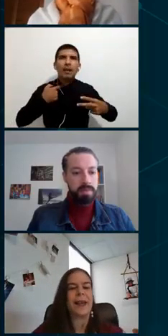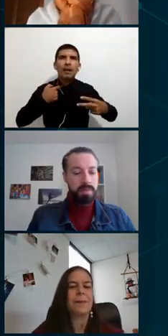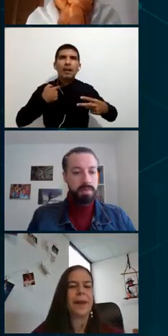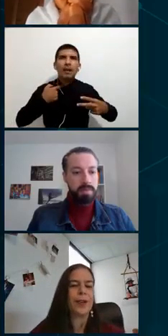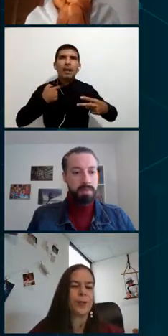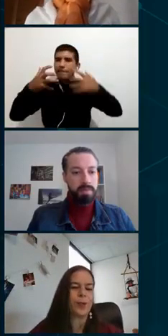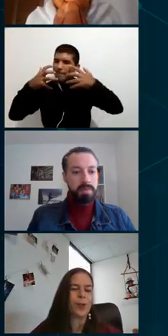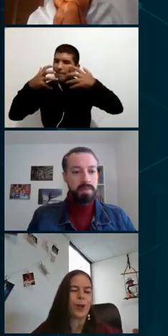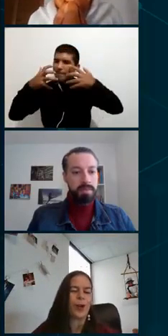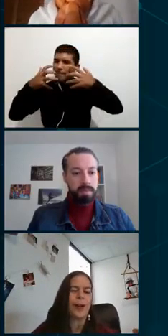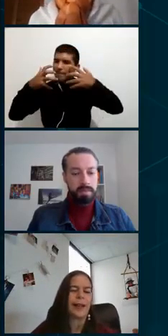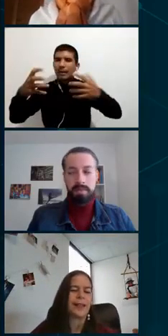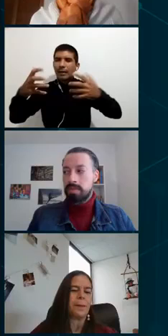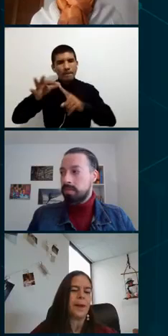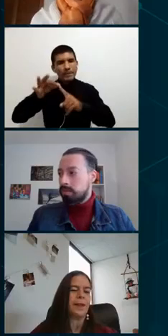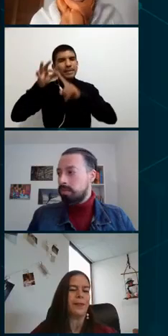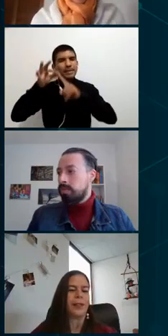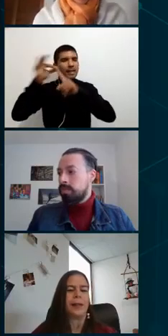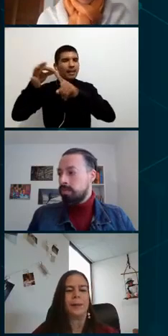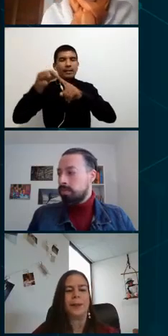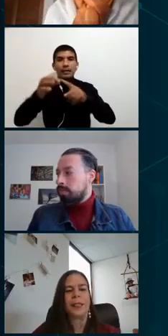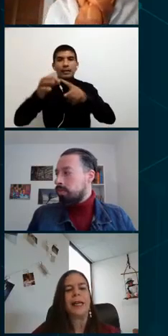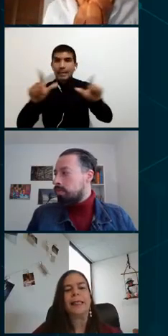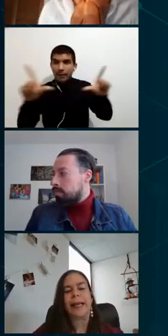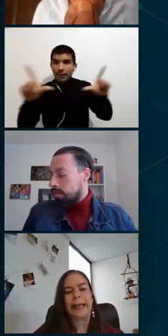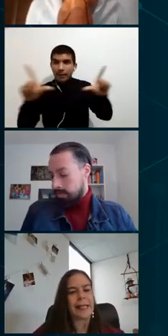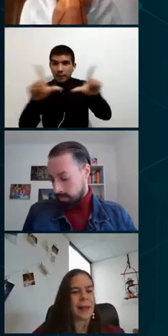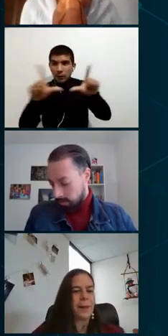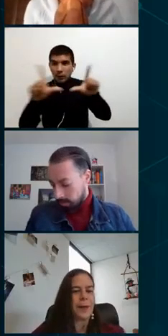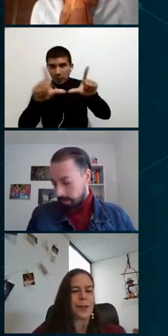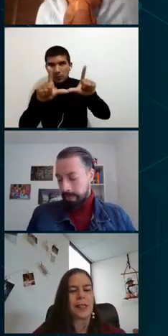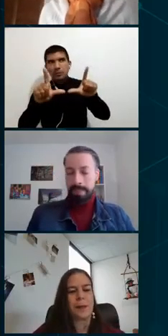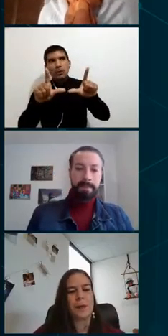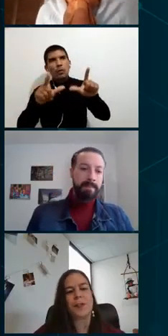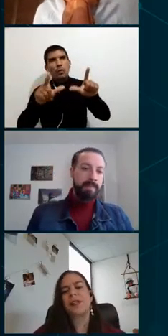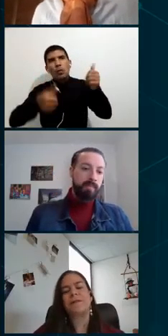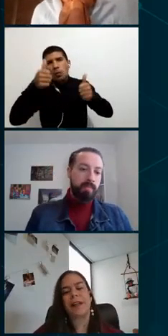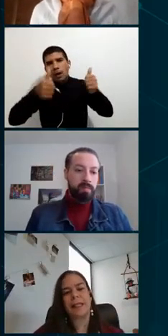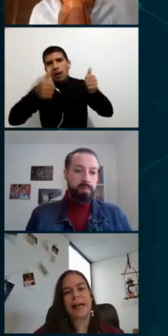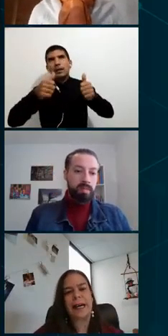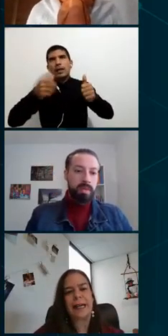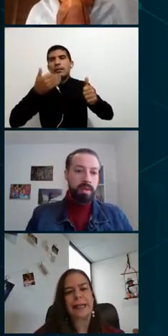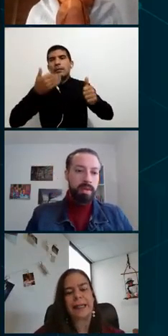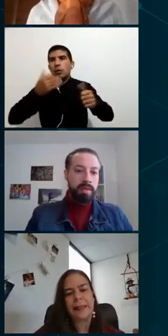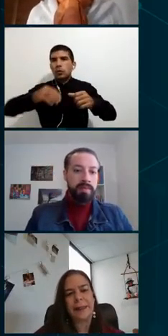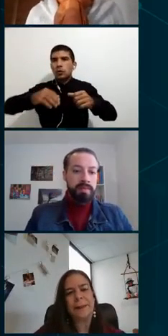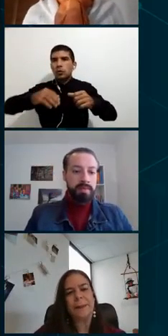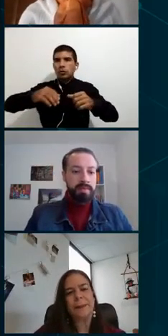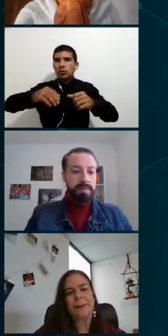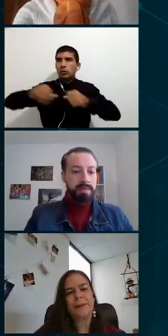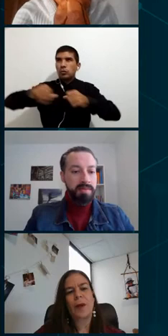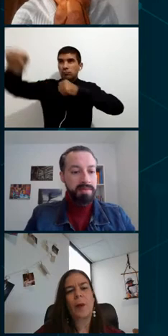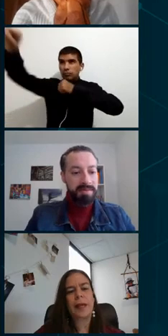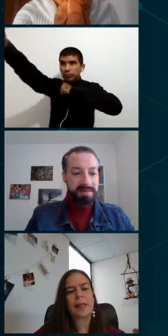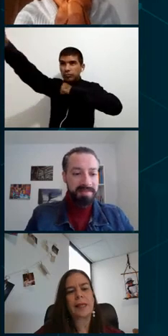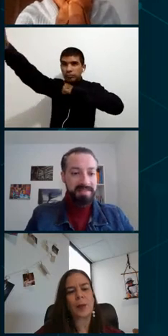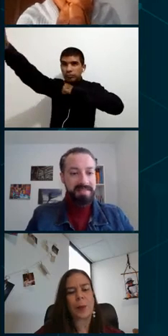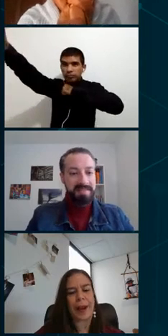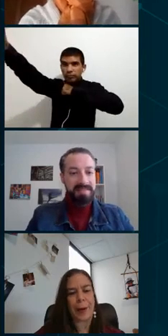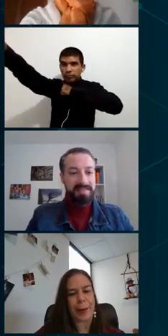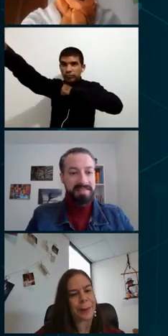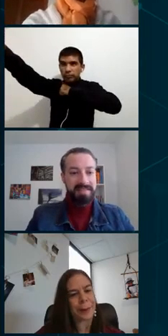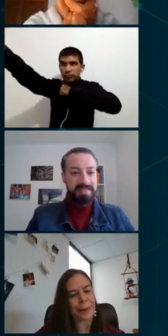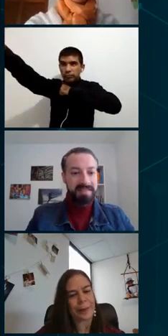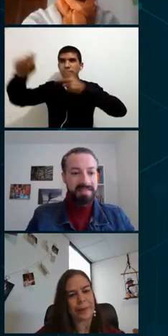con el que siempre nos gustó, con el que siempre disfrutamos, del que siempre nos quisimos disfrazar. ¿Cuál es